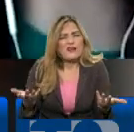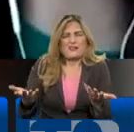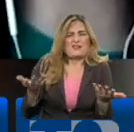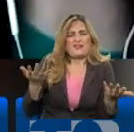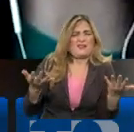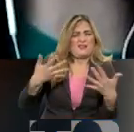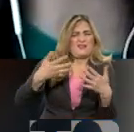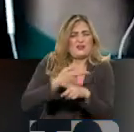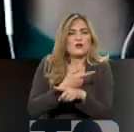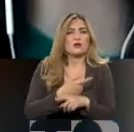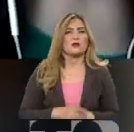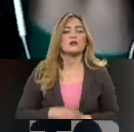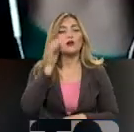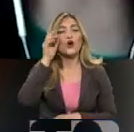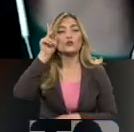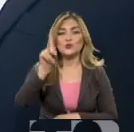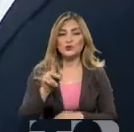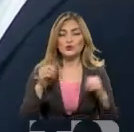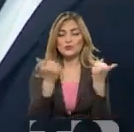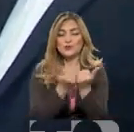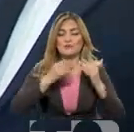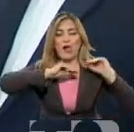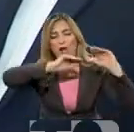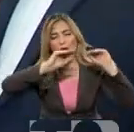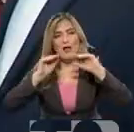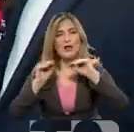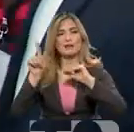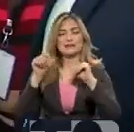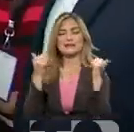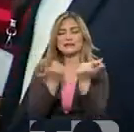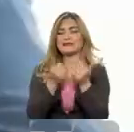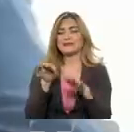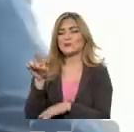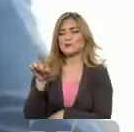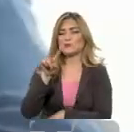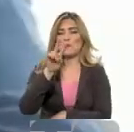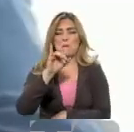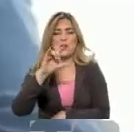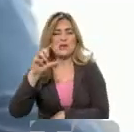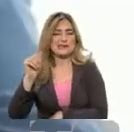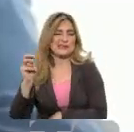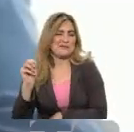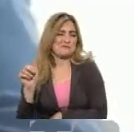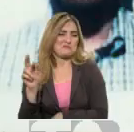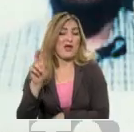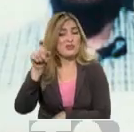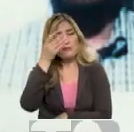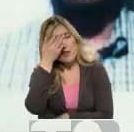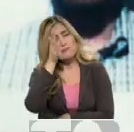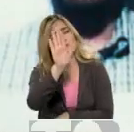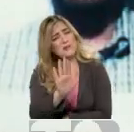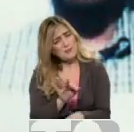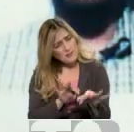Así reaccionan los asambleístas al escándalo que rodea al legislador Fabricio Villamar. Creen que él debe dar explicaciones por